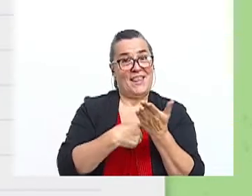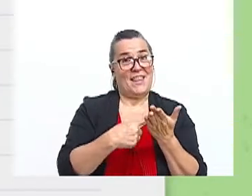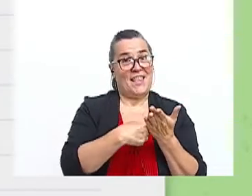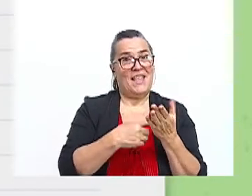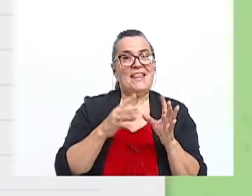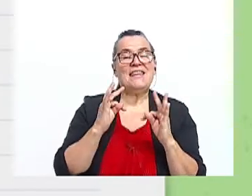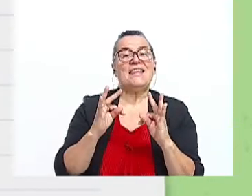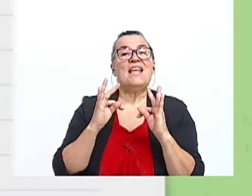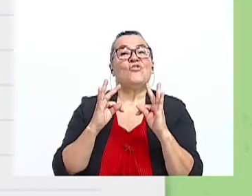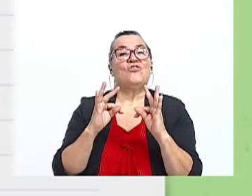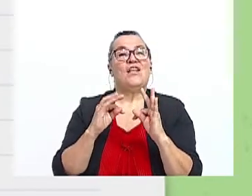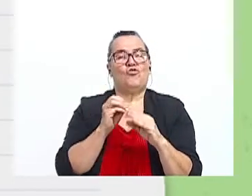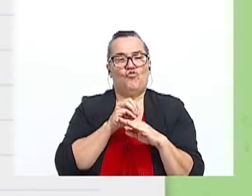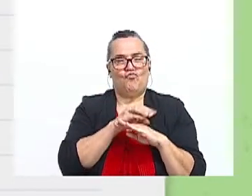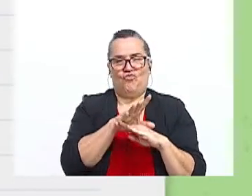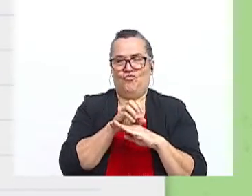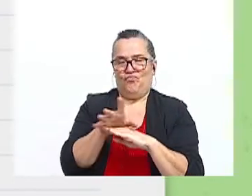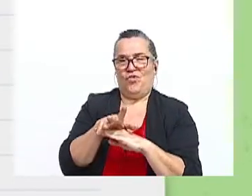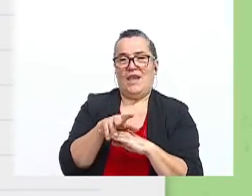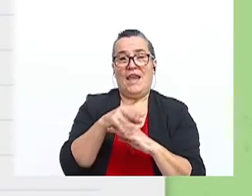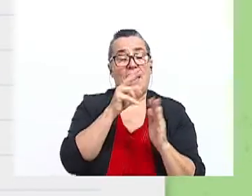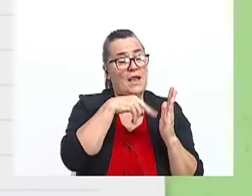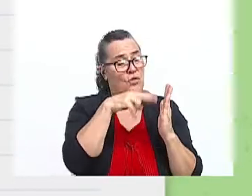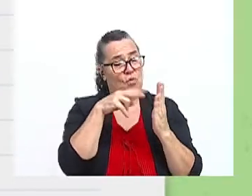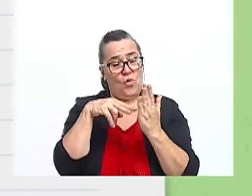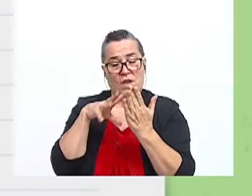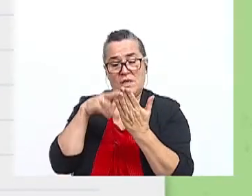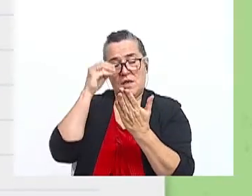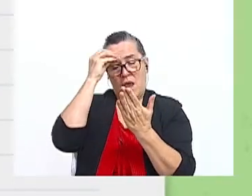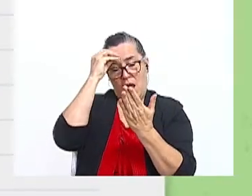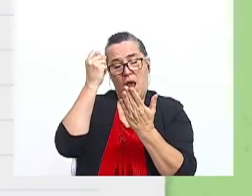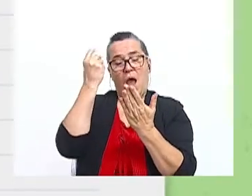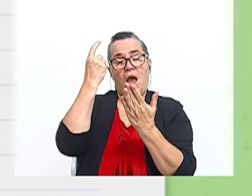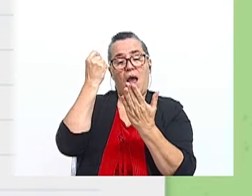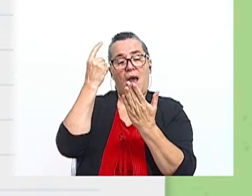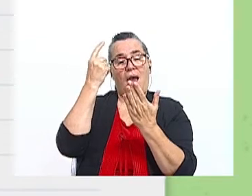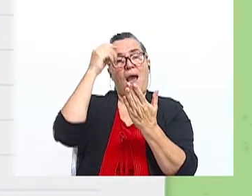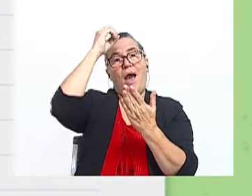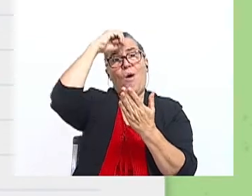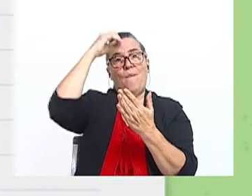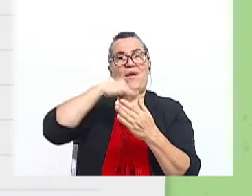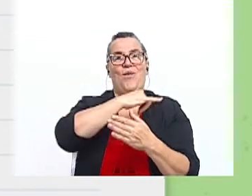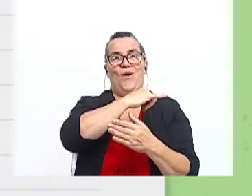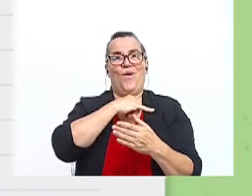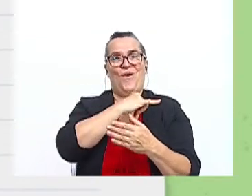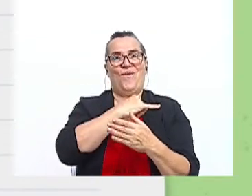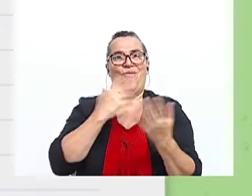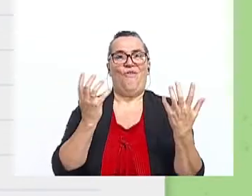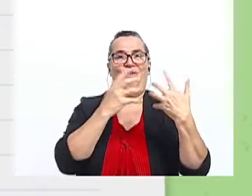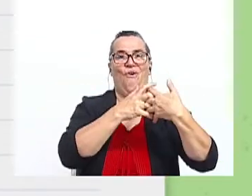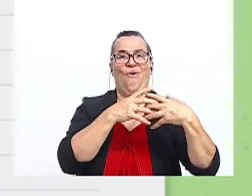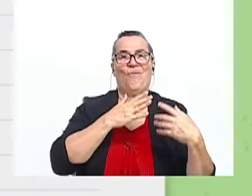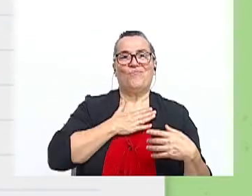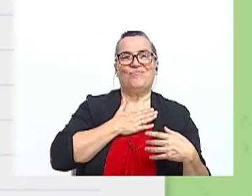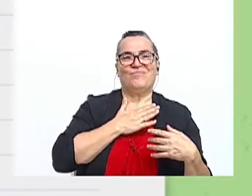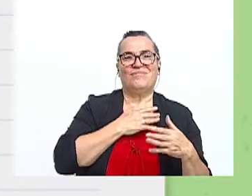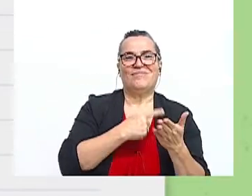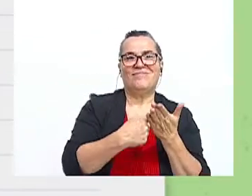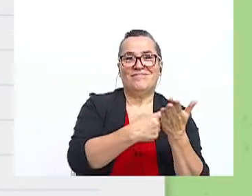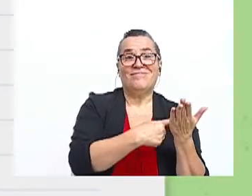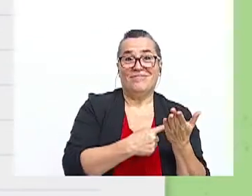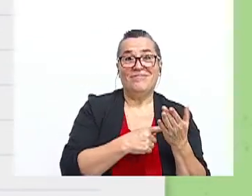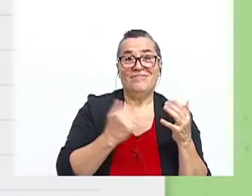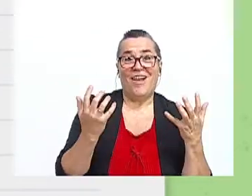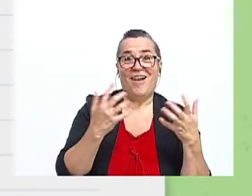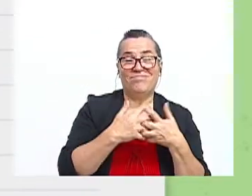a intentar que mis lectores, que son el público meta, estén en concordancia con los argumentos que